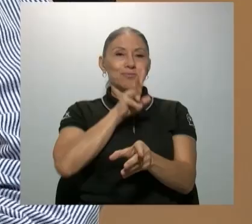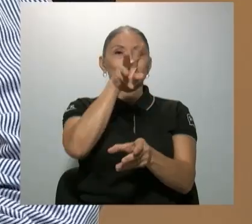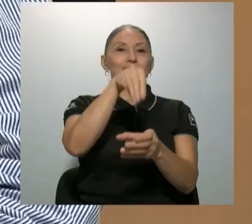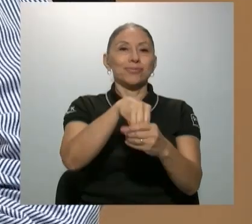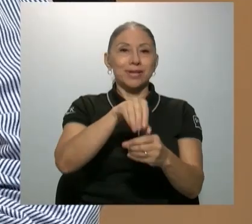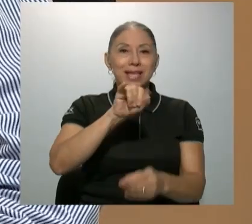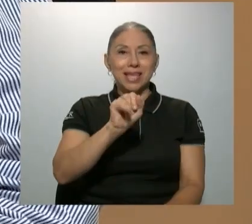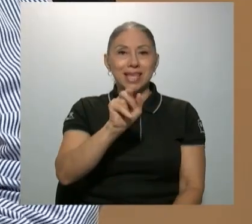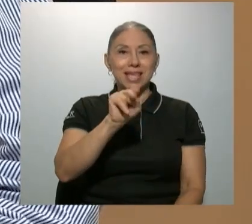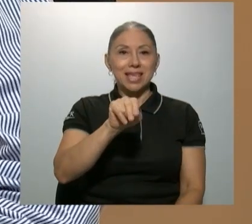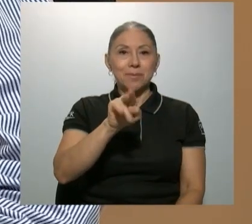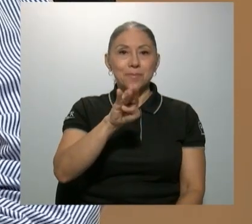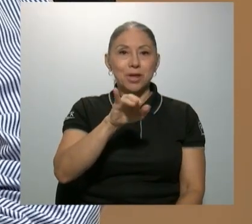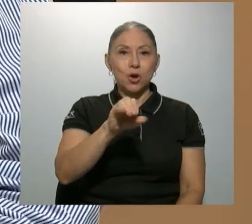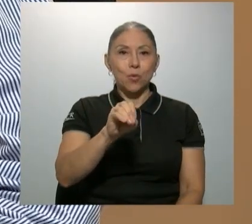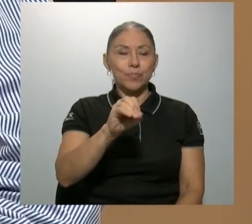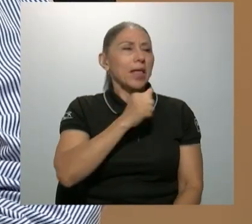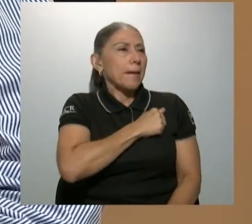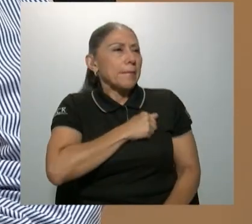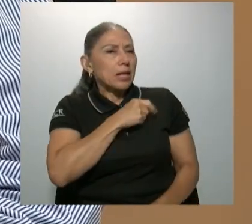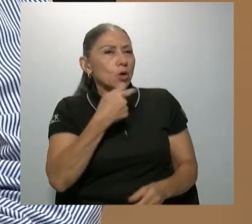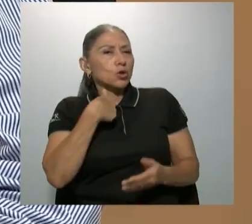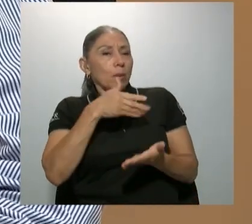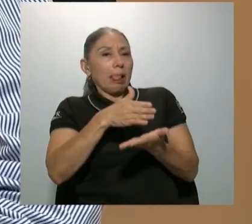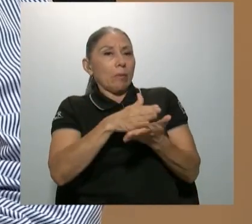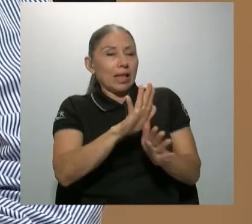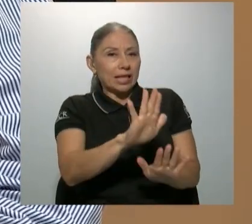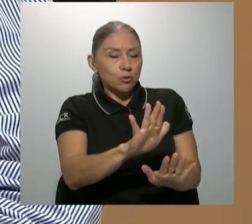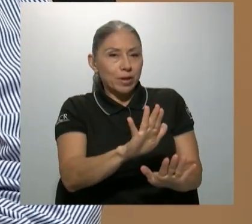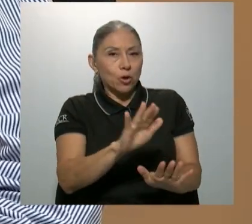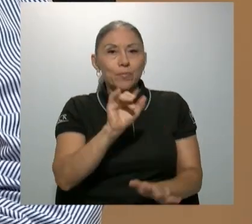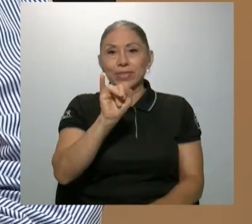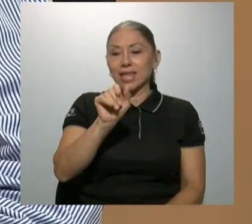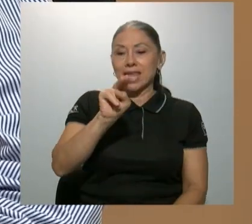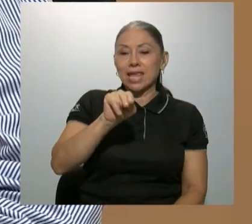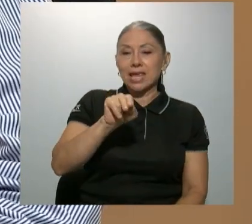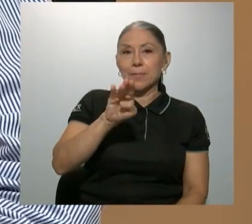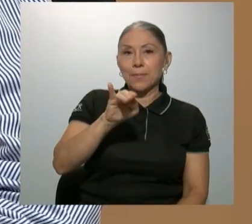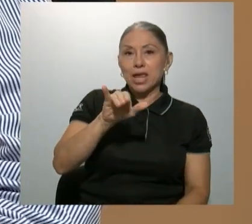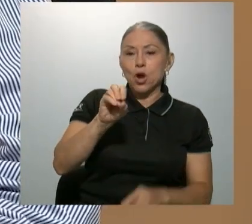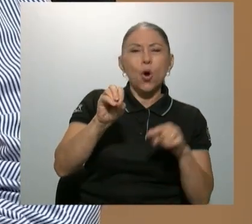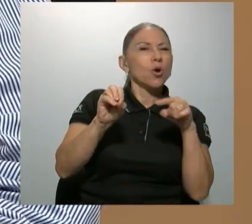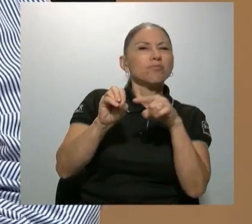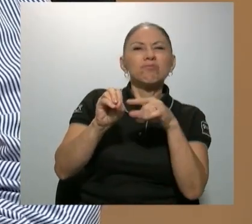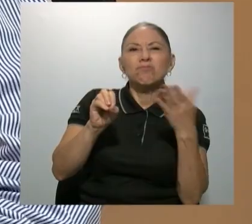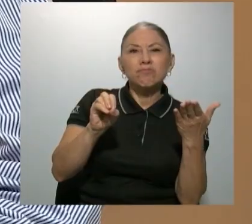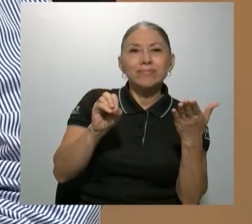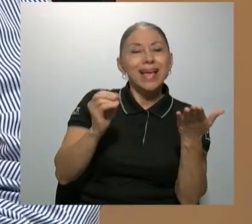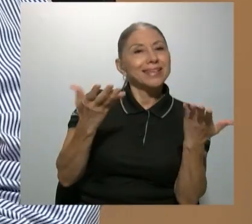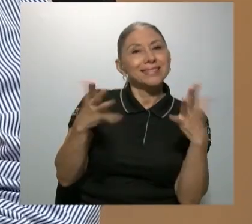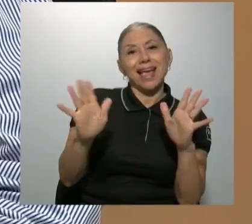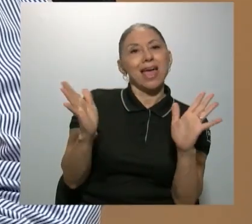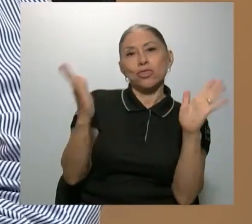a interrumpirlo, don Eduardo. El INVIO es una entidad que ya no existe,